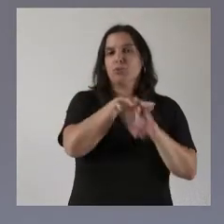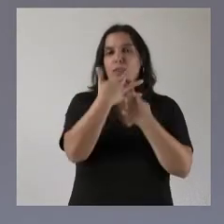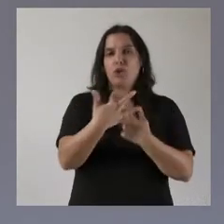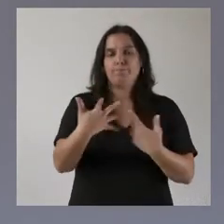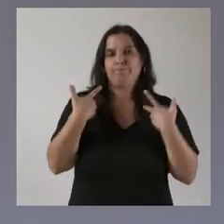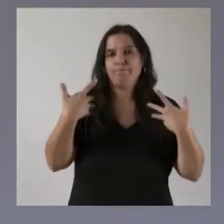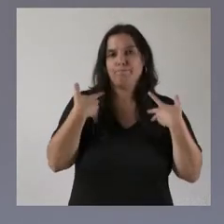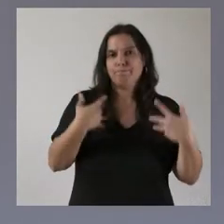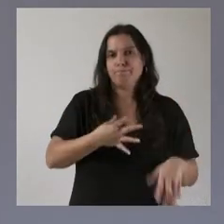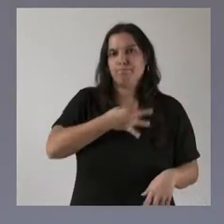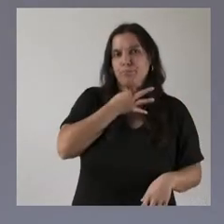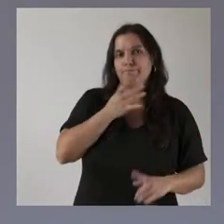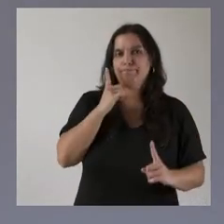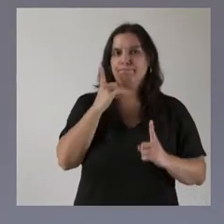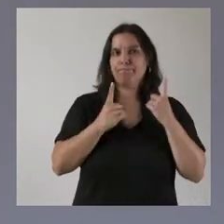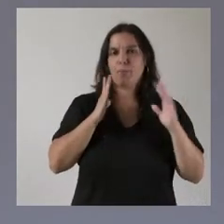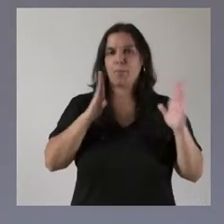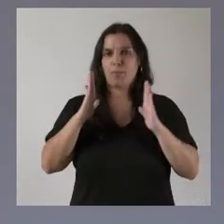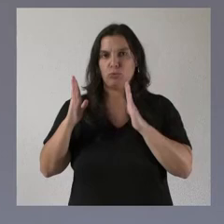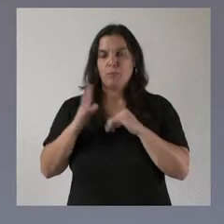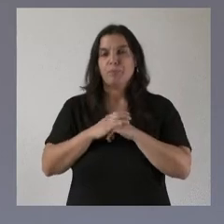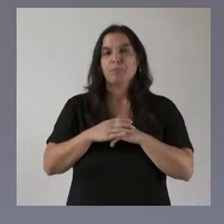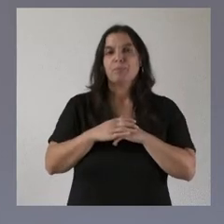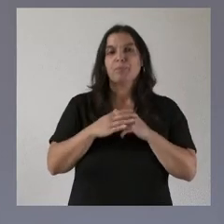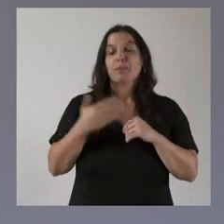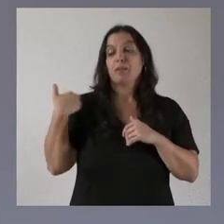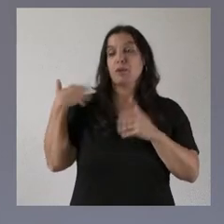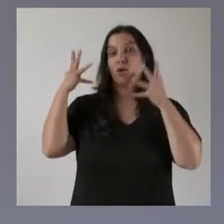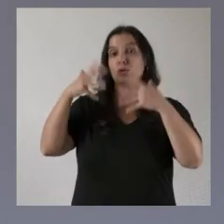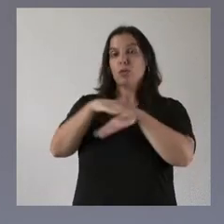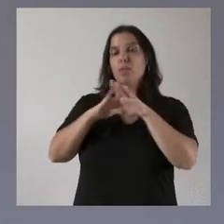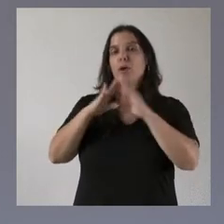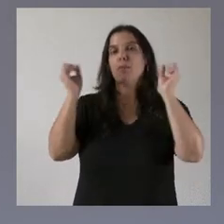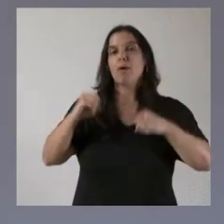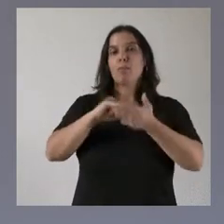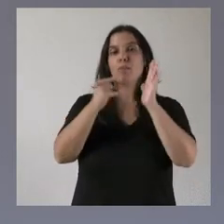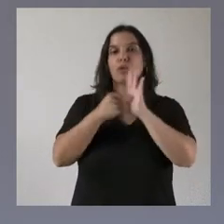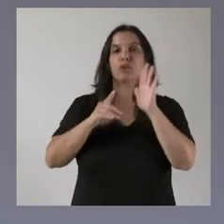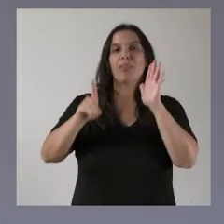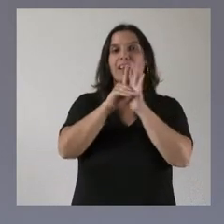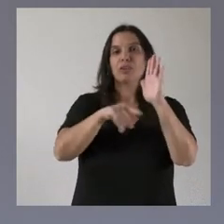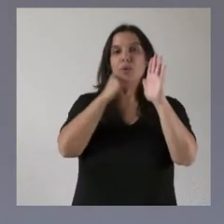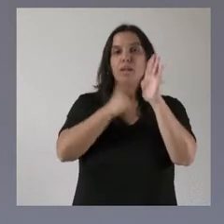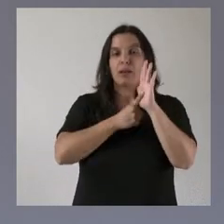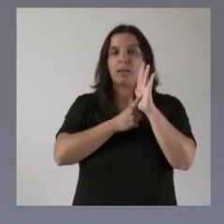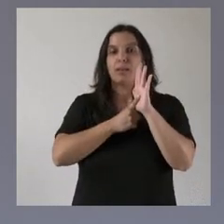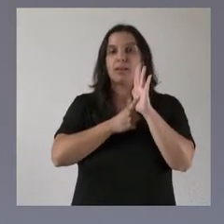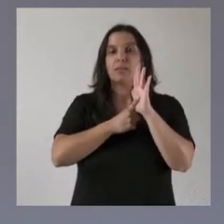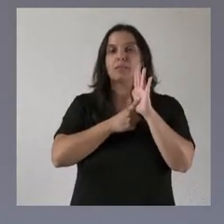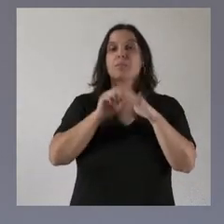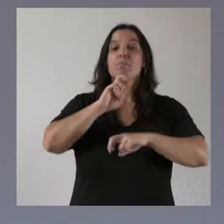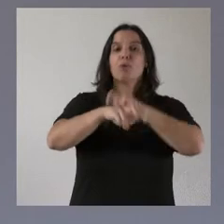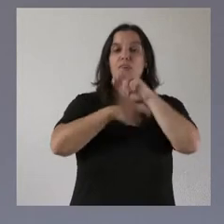en determinados momentos hemos aprobado en el consejo de gobierno el proyecto de decreto ley por el que se adoptan